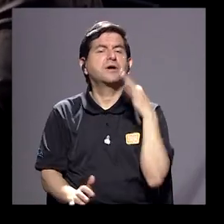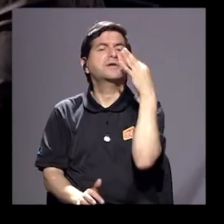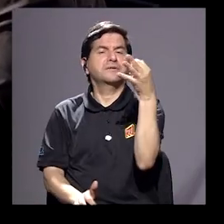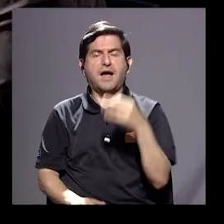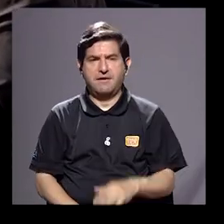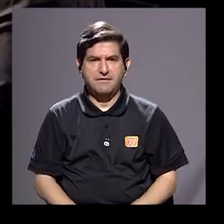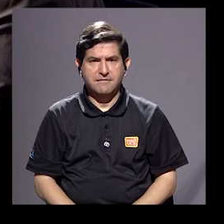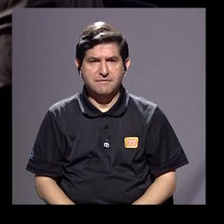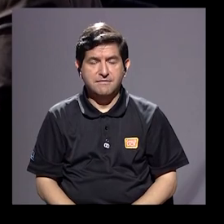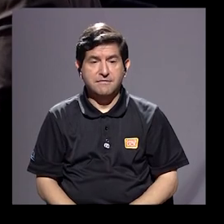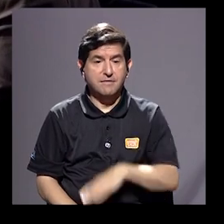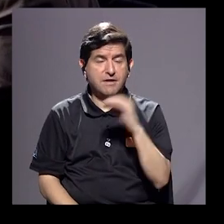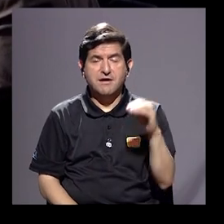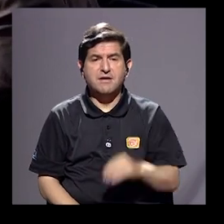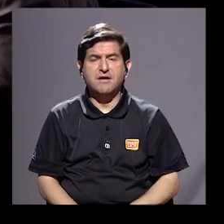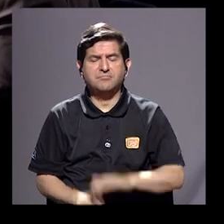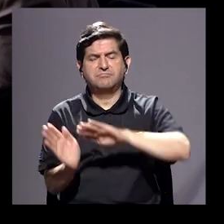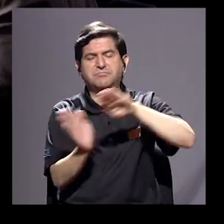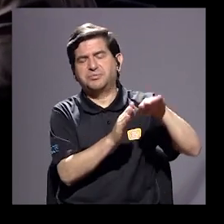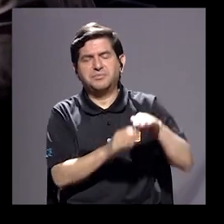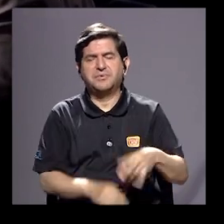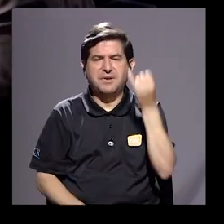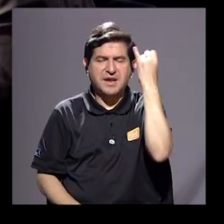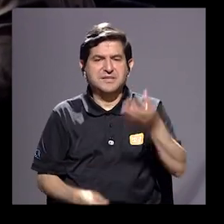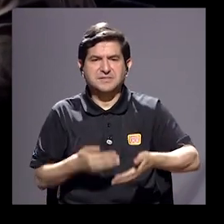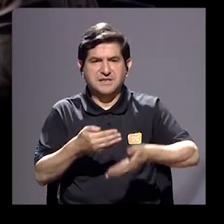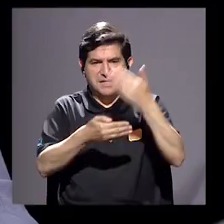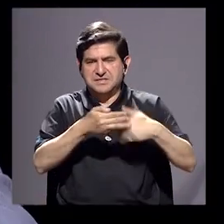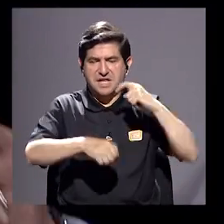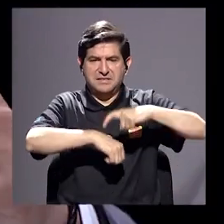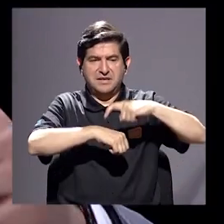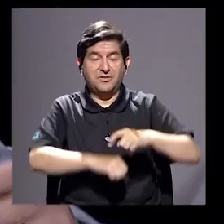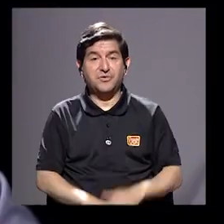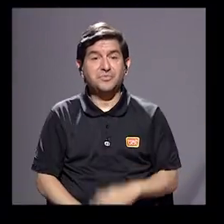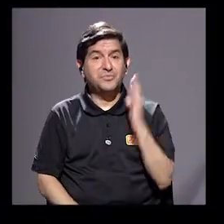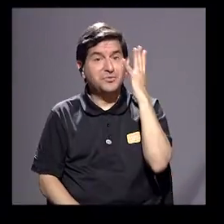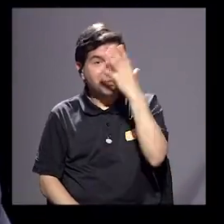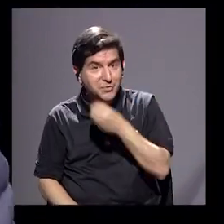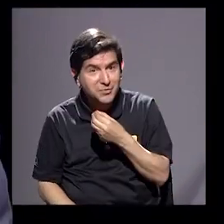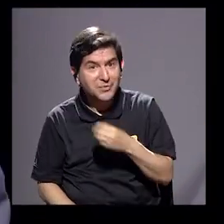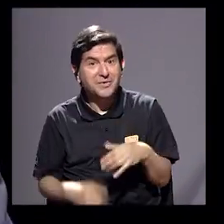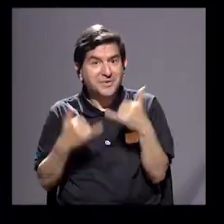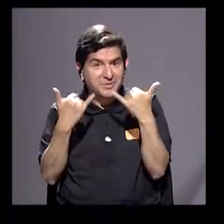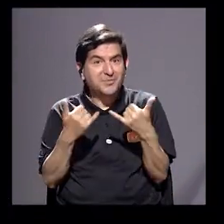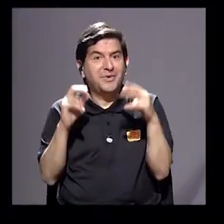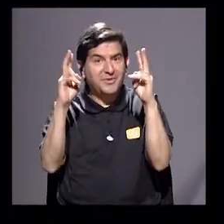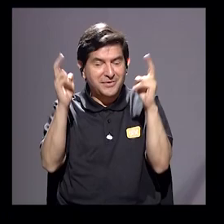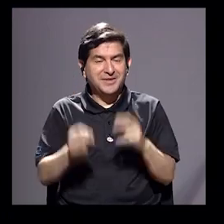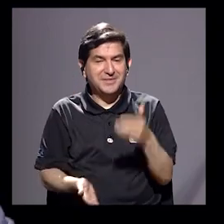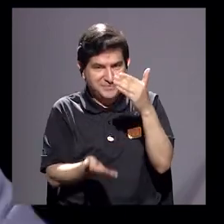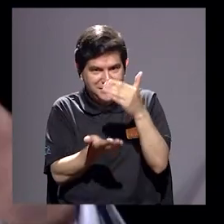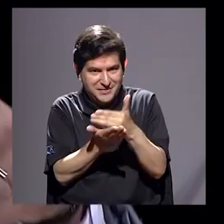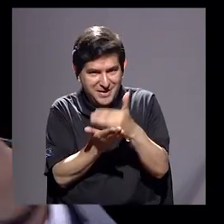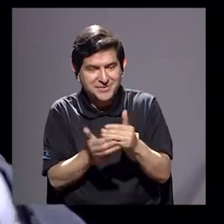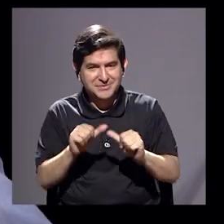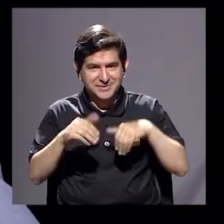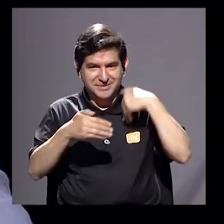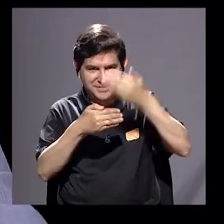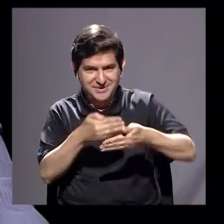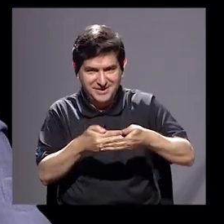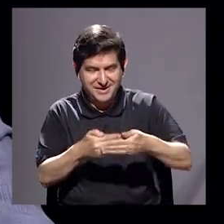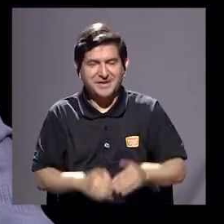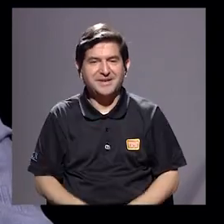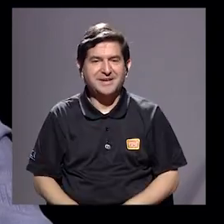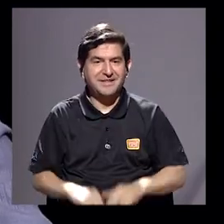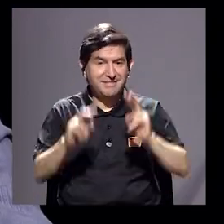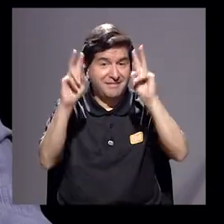y mandar al los decisiones del pasado bonito y tengo que ir tengo que ir a corte vamos a regresar con